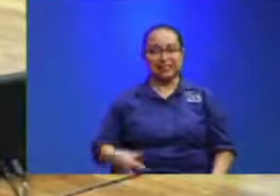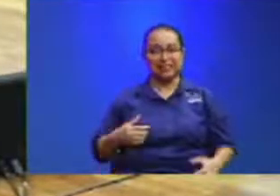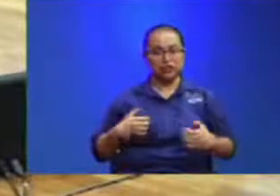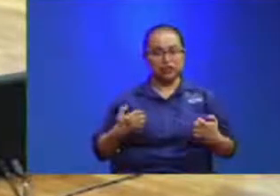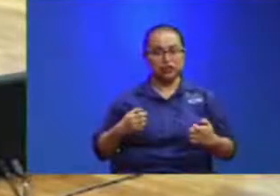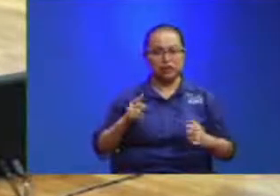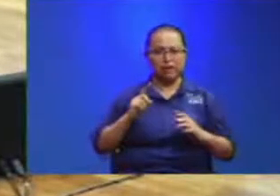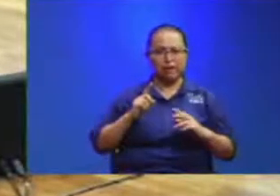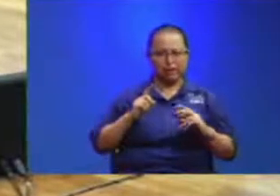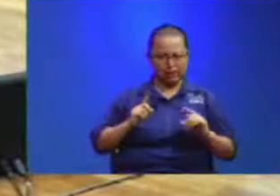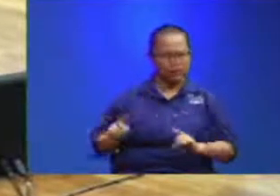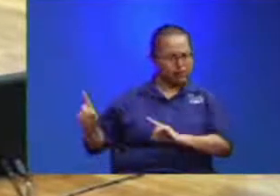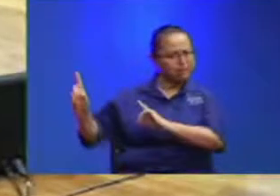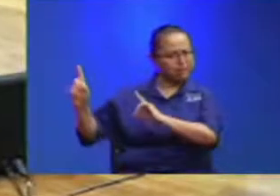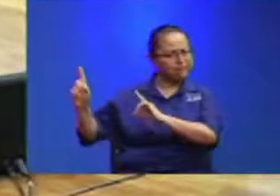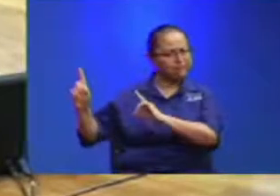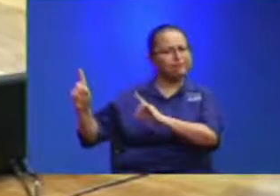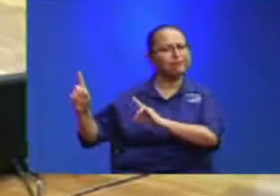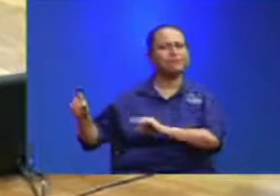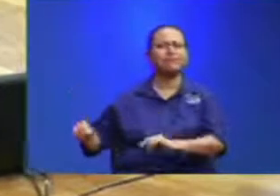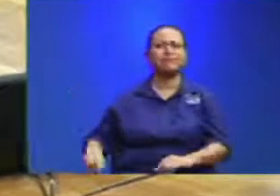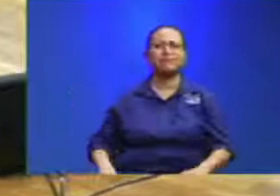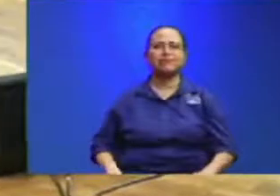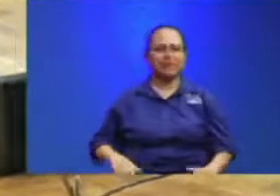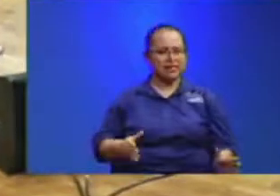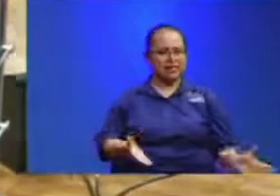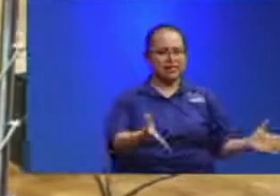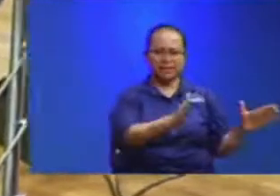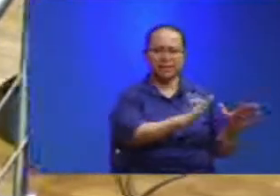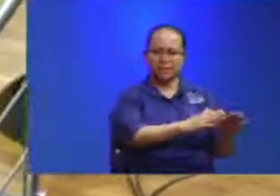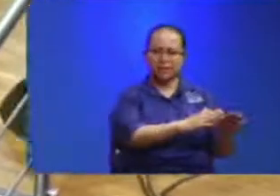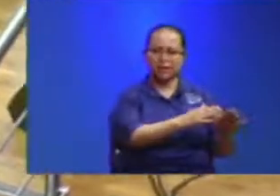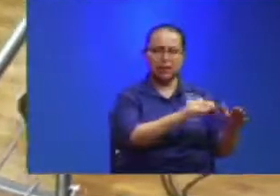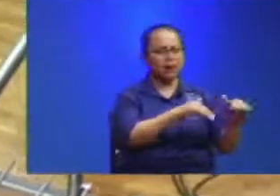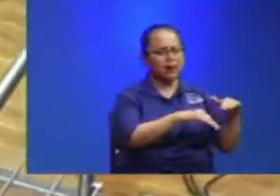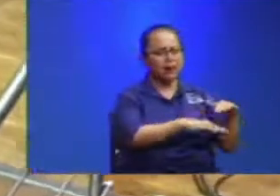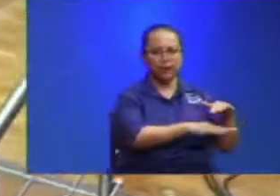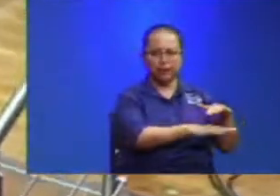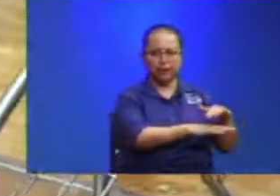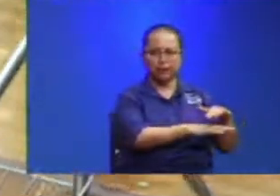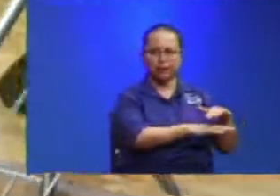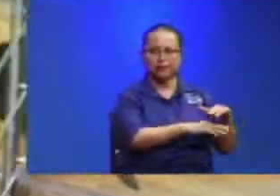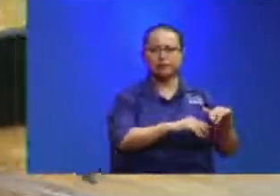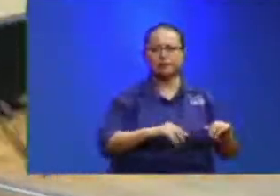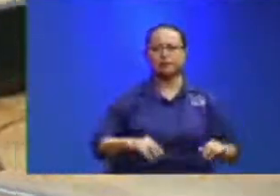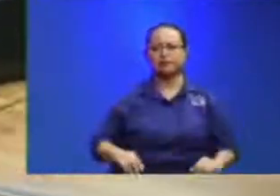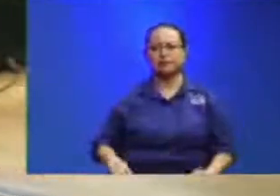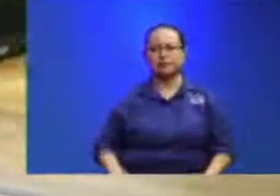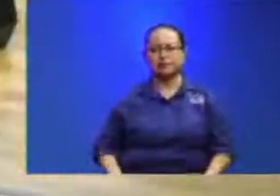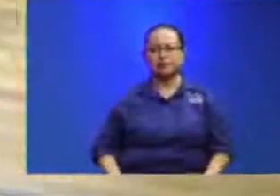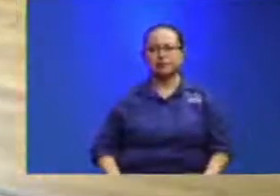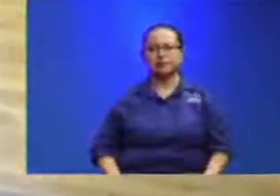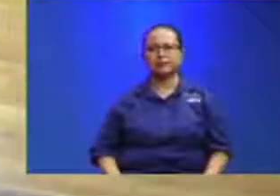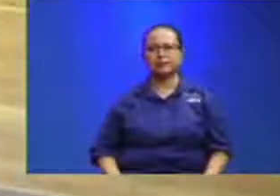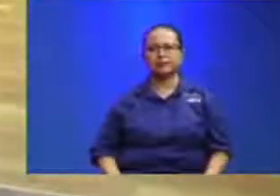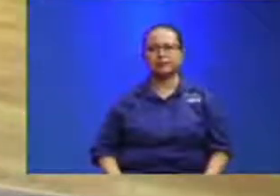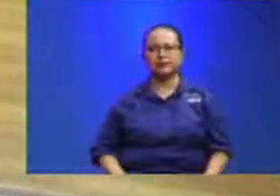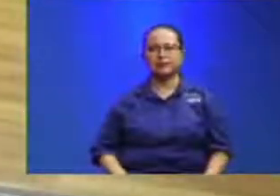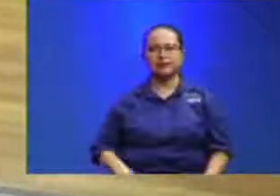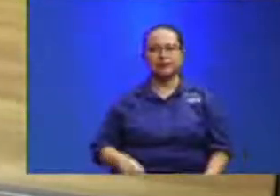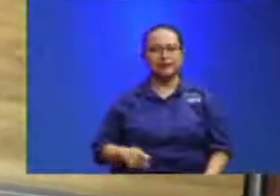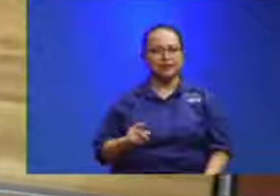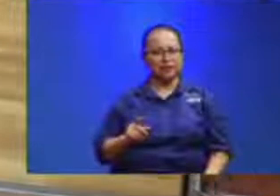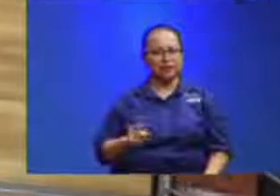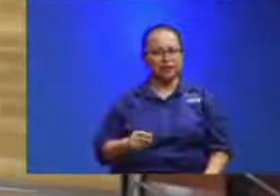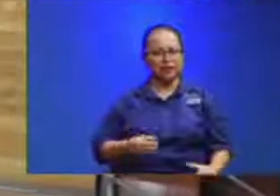me levanté de ahí que la biblia si no evita insisto en que era nueva